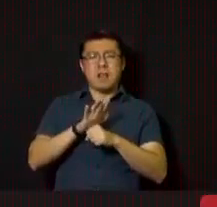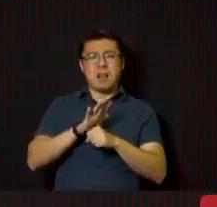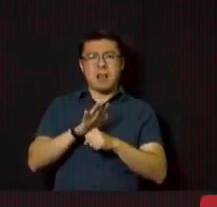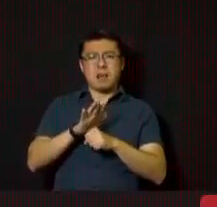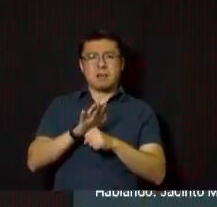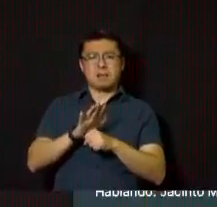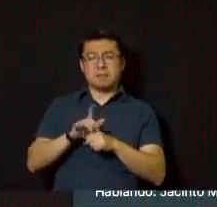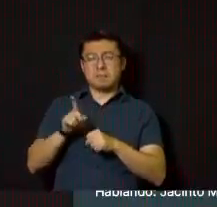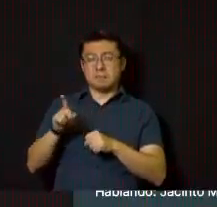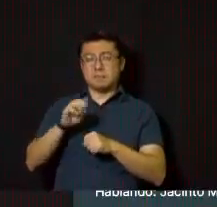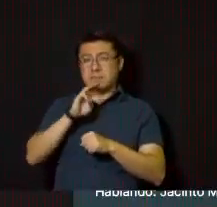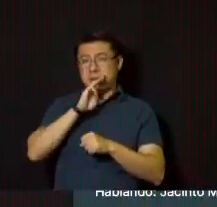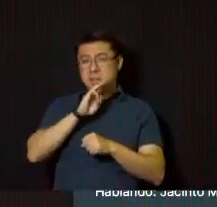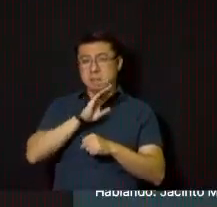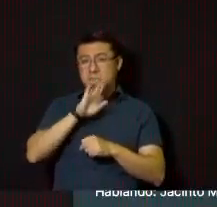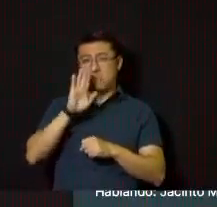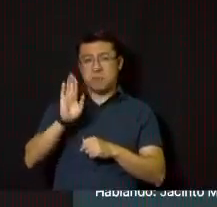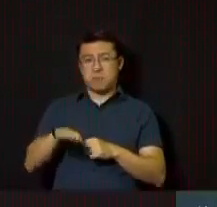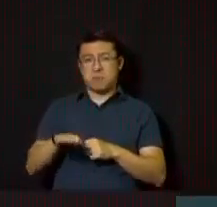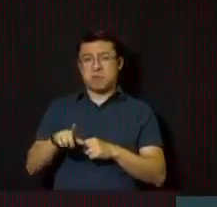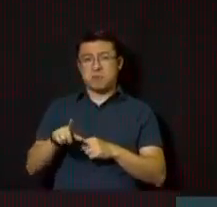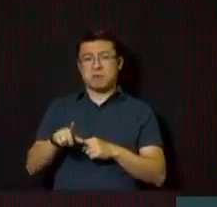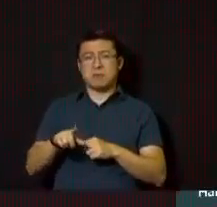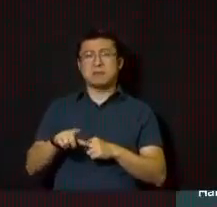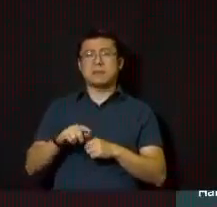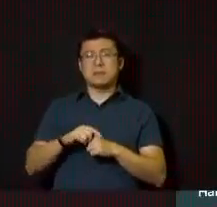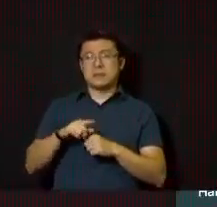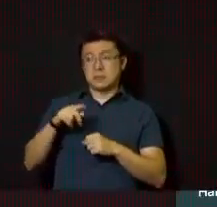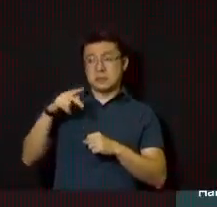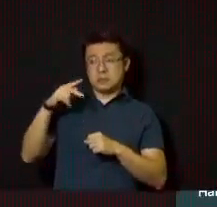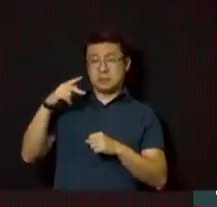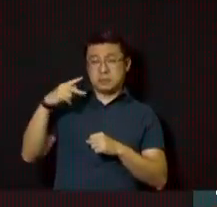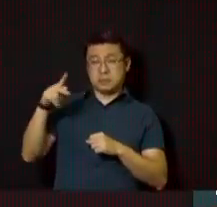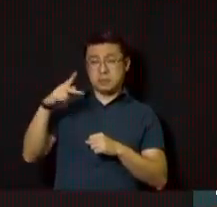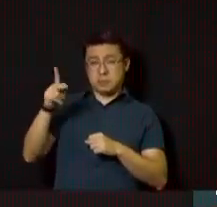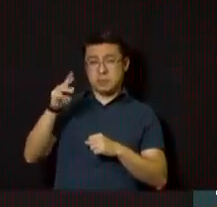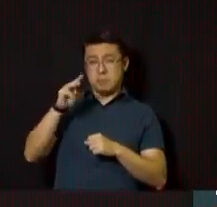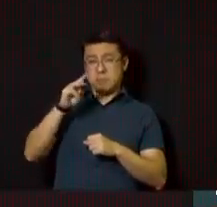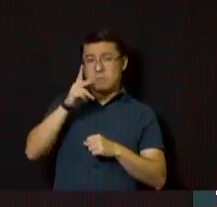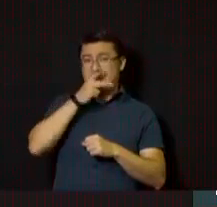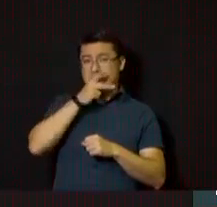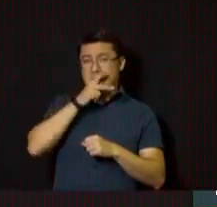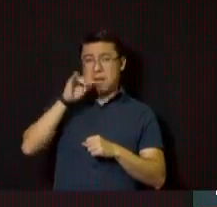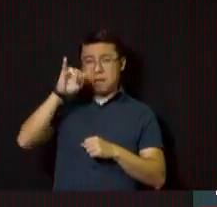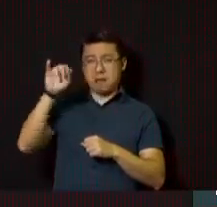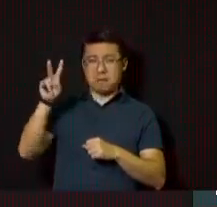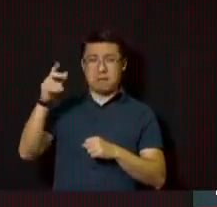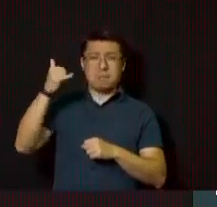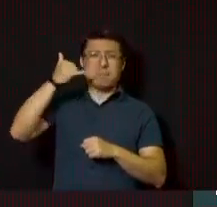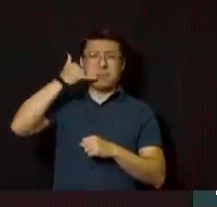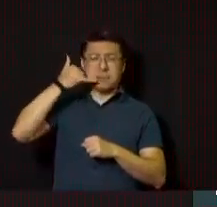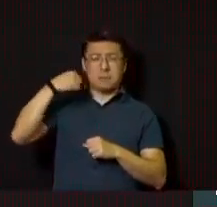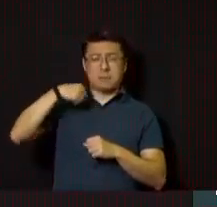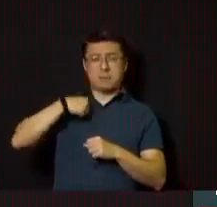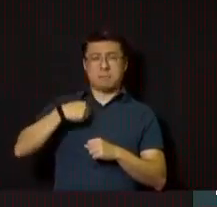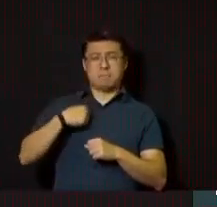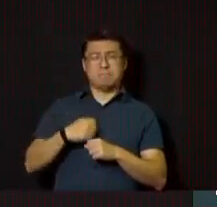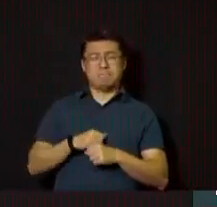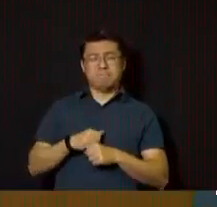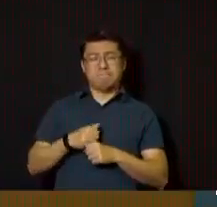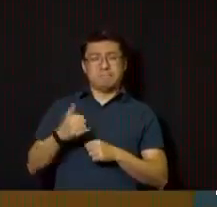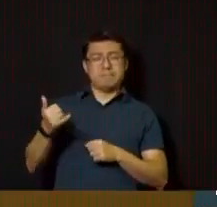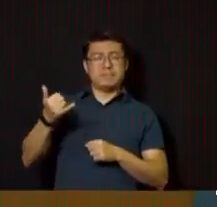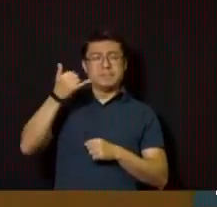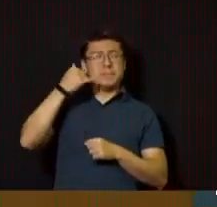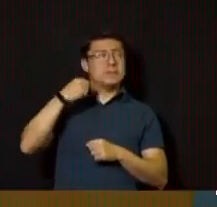que falleció nada más, me llamó tu papá, me llamó Jorge, y la verdad que en